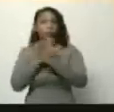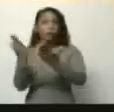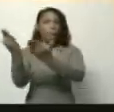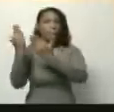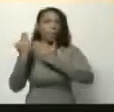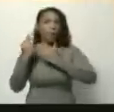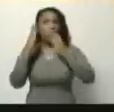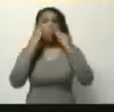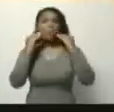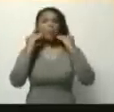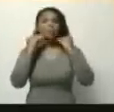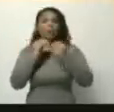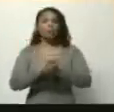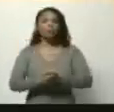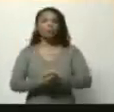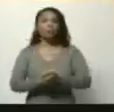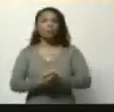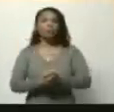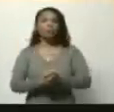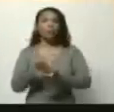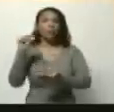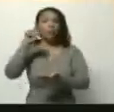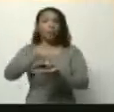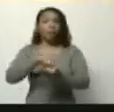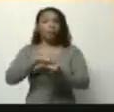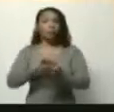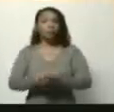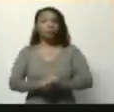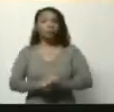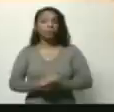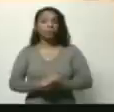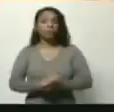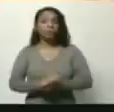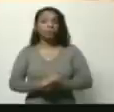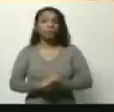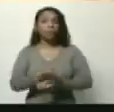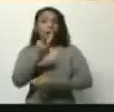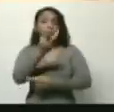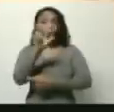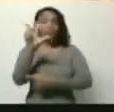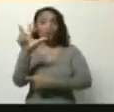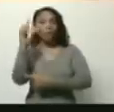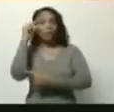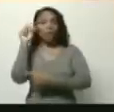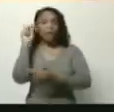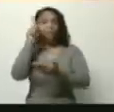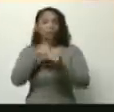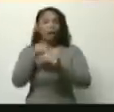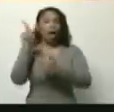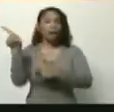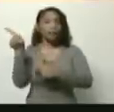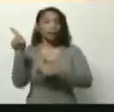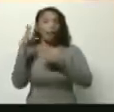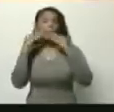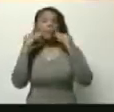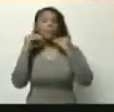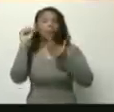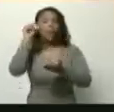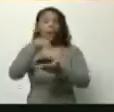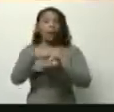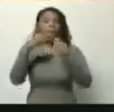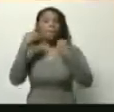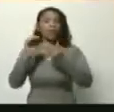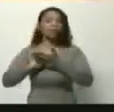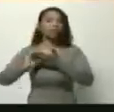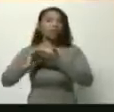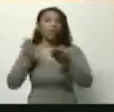los expertos de Irán y a los 2 o 3 días estaban en Venezuela los expertos iraníes para